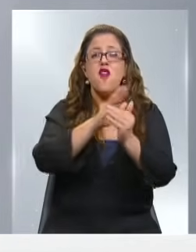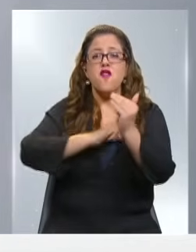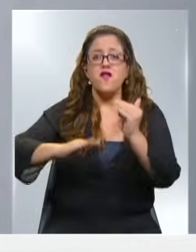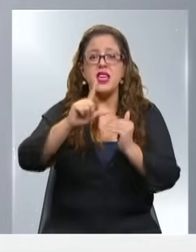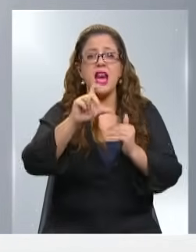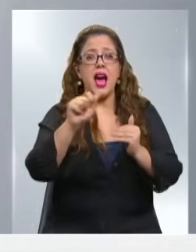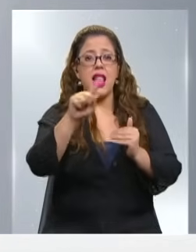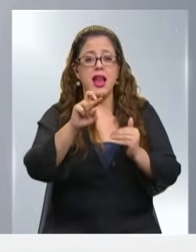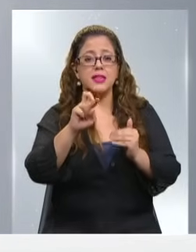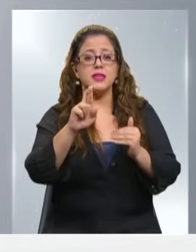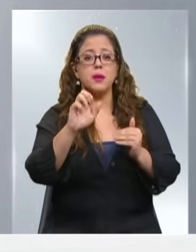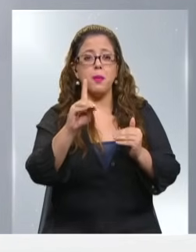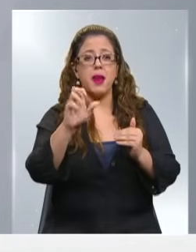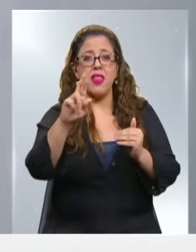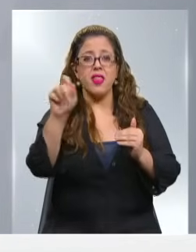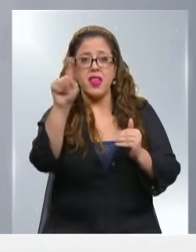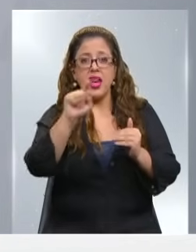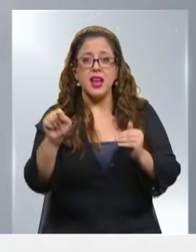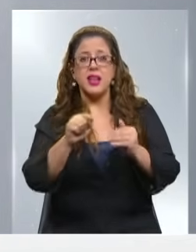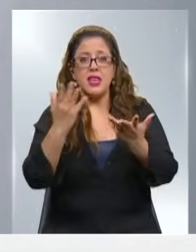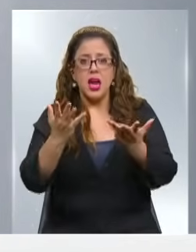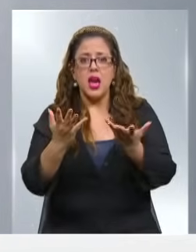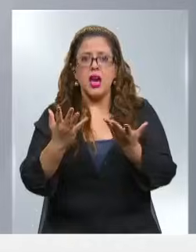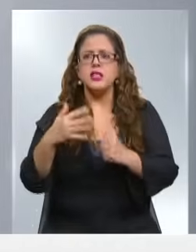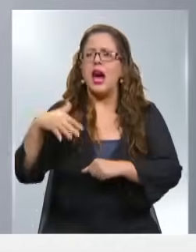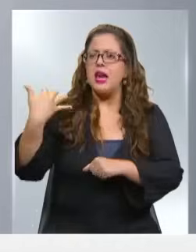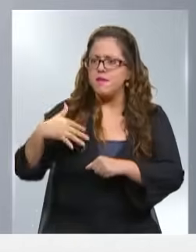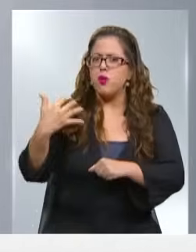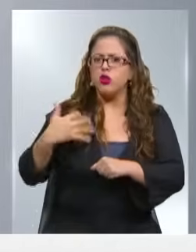seguidores que minuto a minuto llegaron a despedir a la joven.